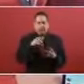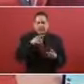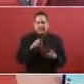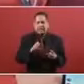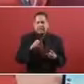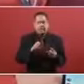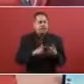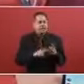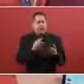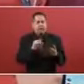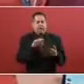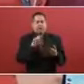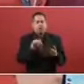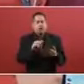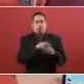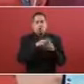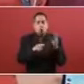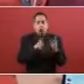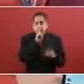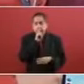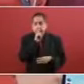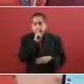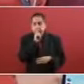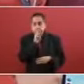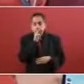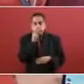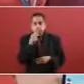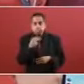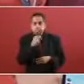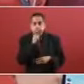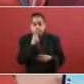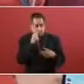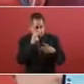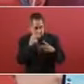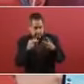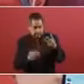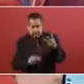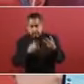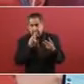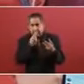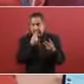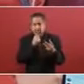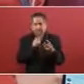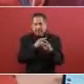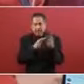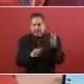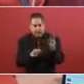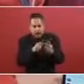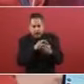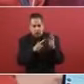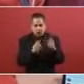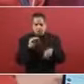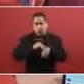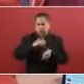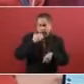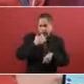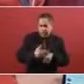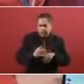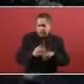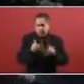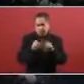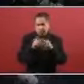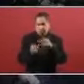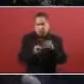y Francisco Hernández, no fueron mencionados ayer en el informe de Manuel Bartlett. ¿Ellos se portaron bien? Esa sería